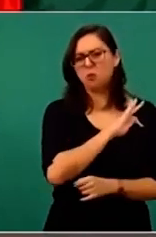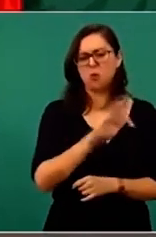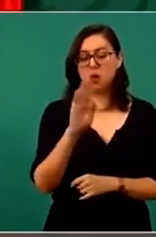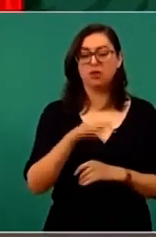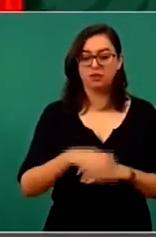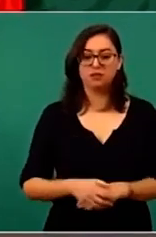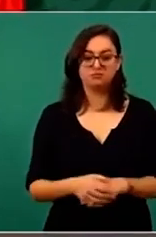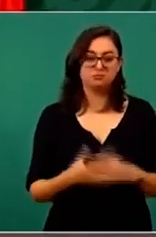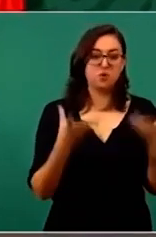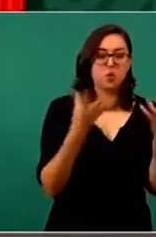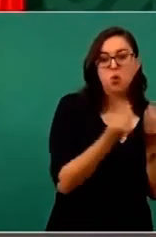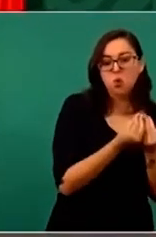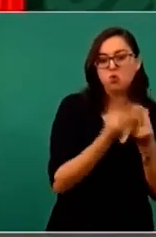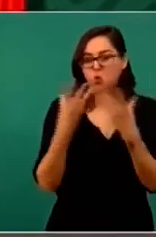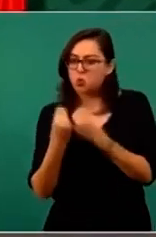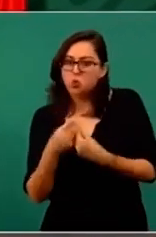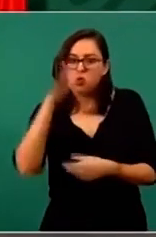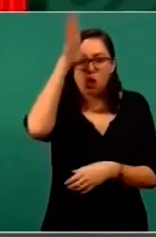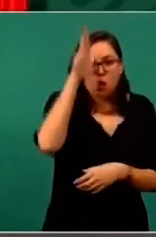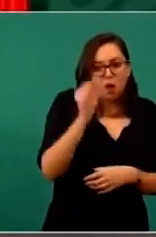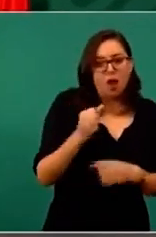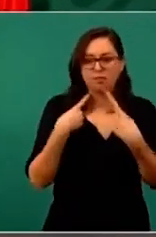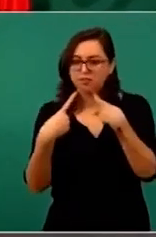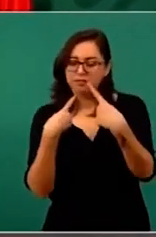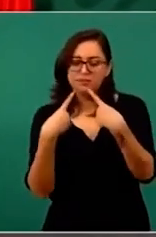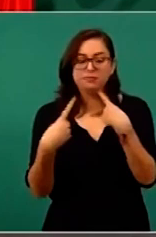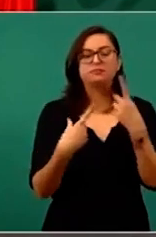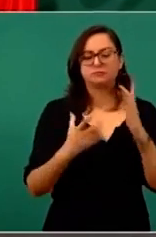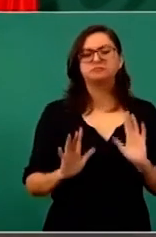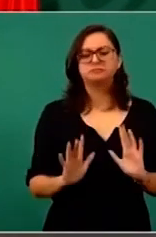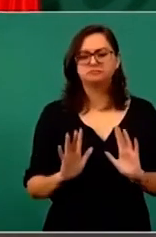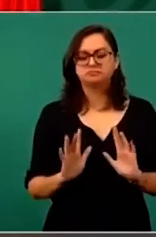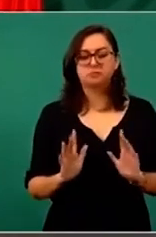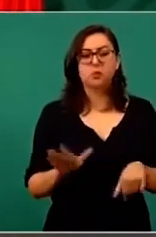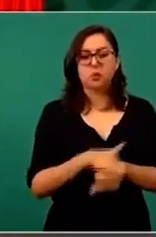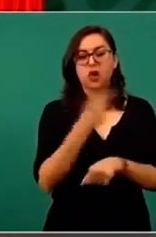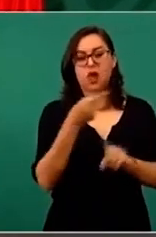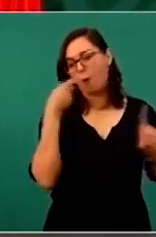y hacen alianzas, ¿sí? Cuando hay afinidad,